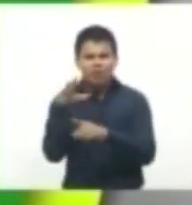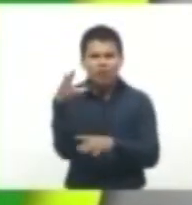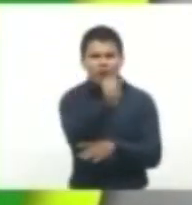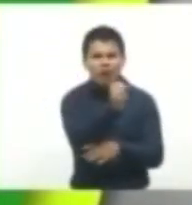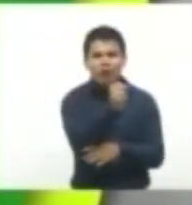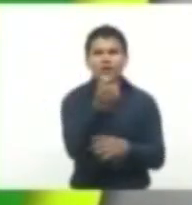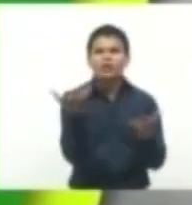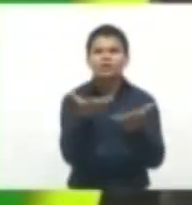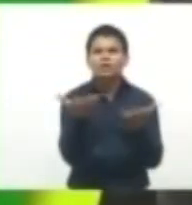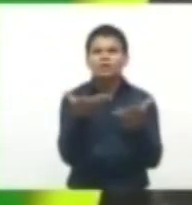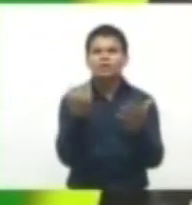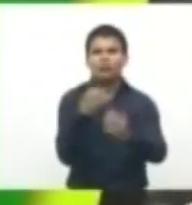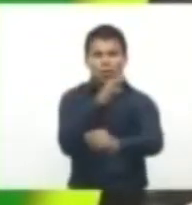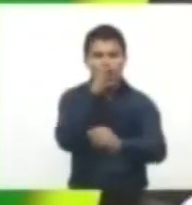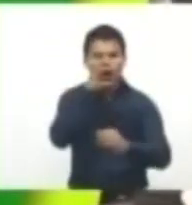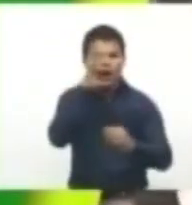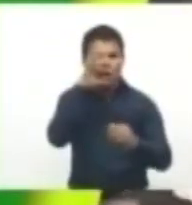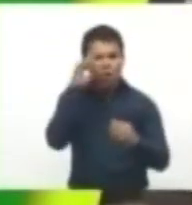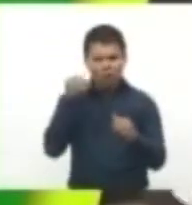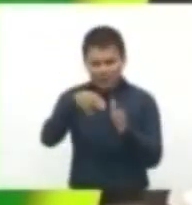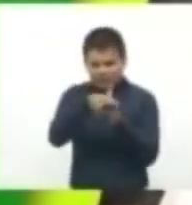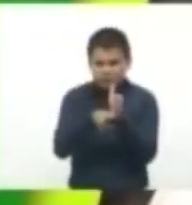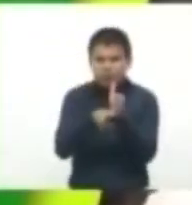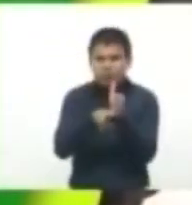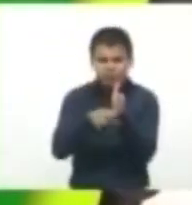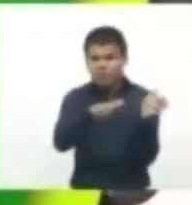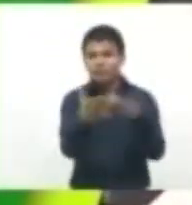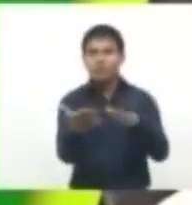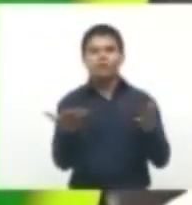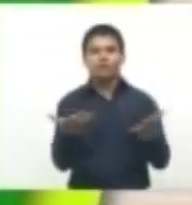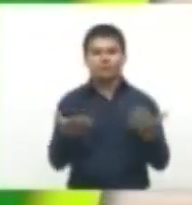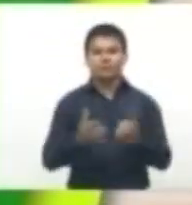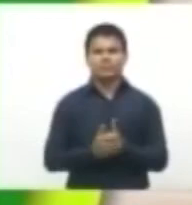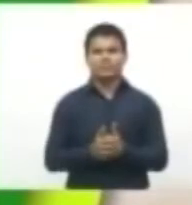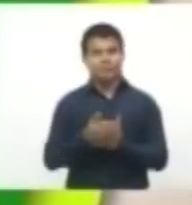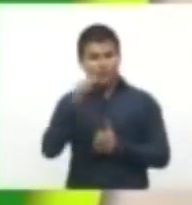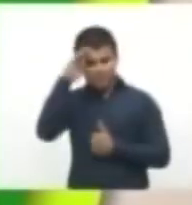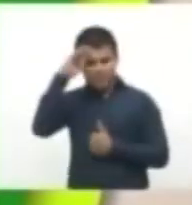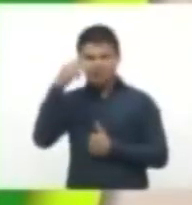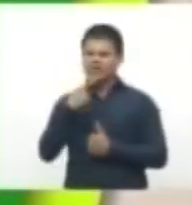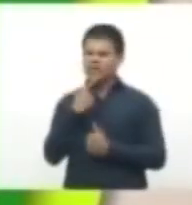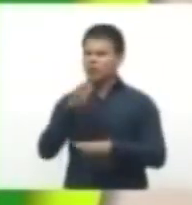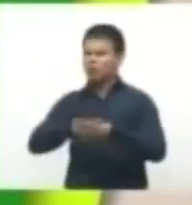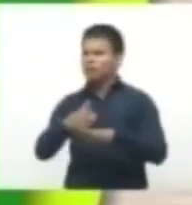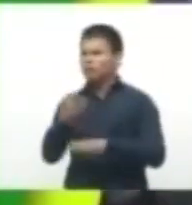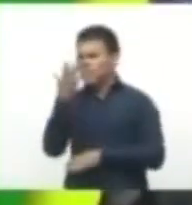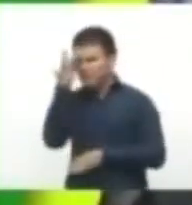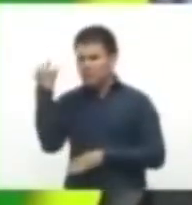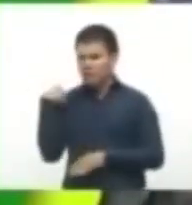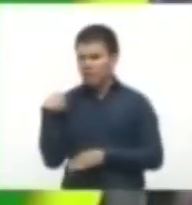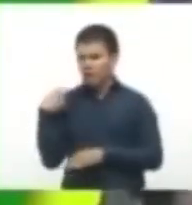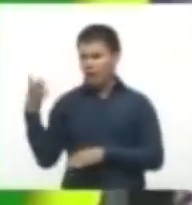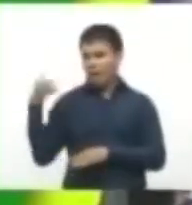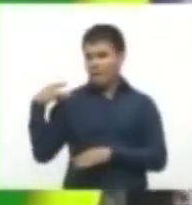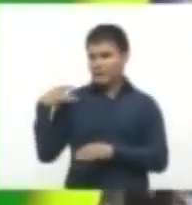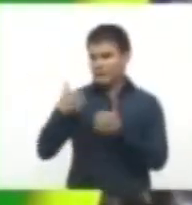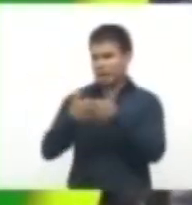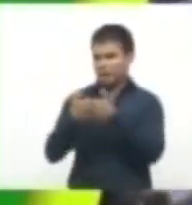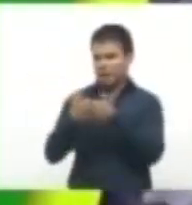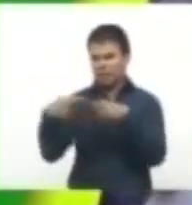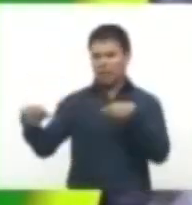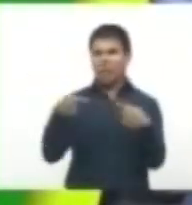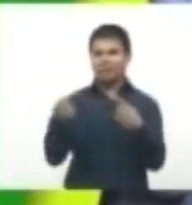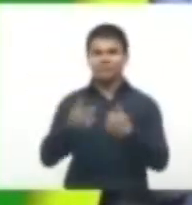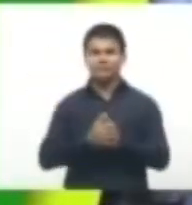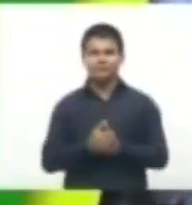crimen del hombre que fue empalado en el barrio abajo. Policía atribuye a móviles pasionales el atroz asesinato. 900.000 firmas en